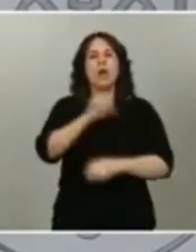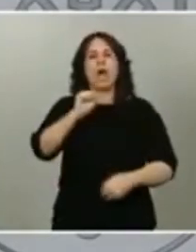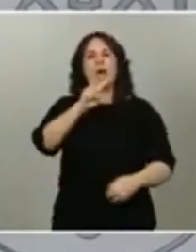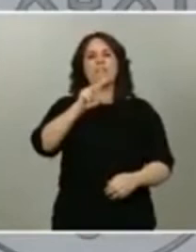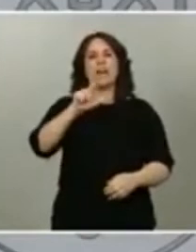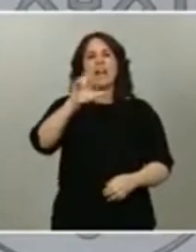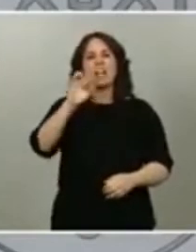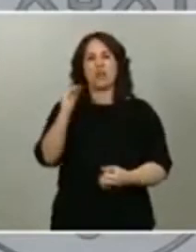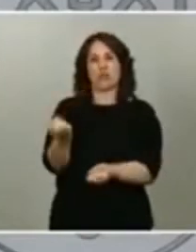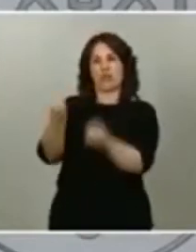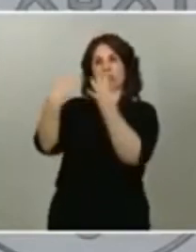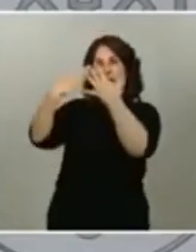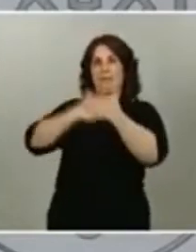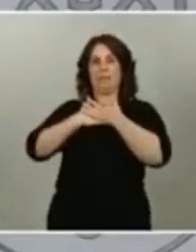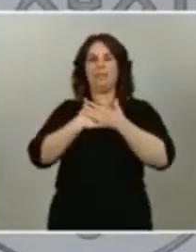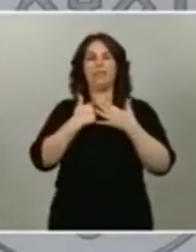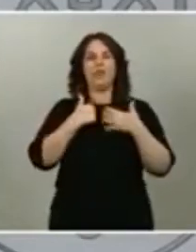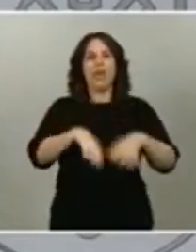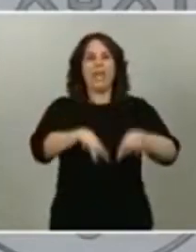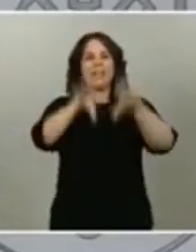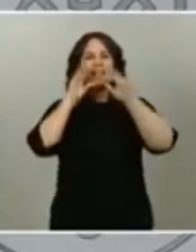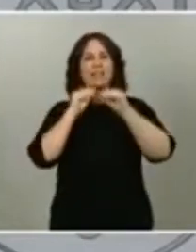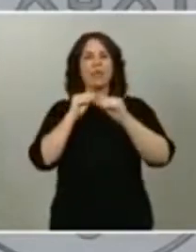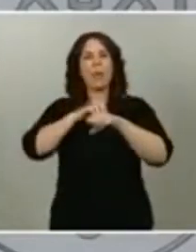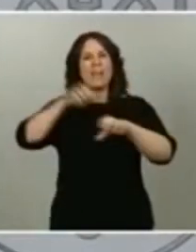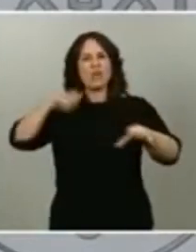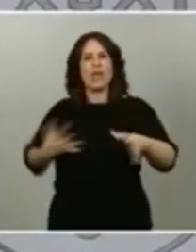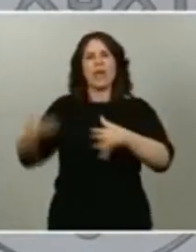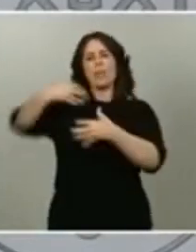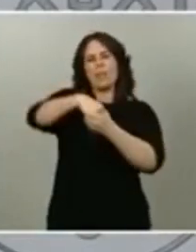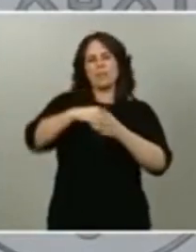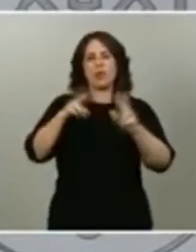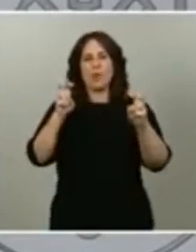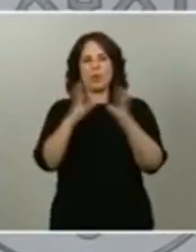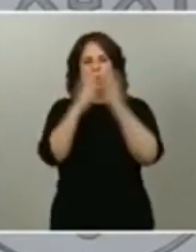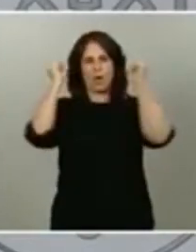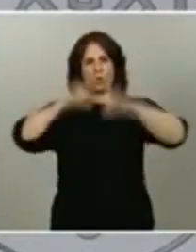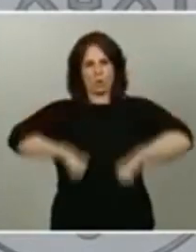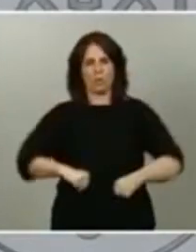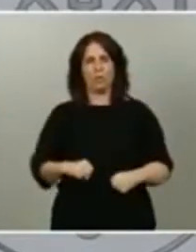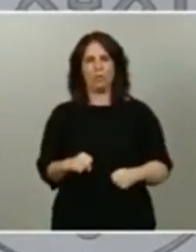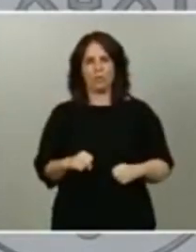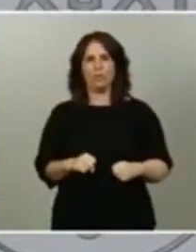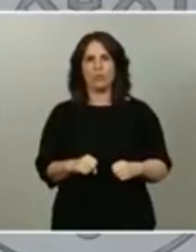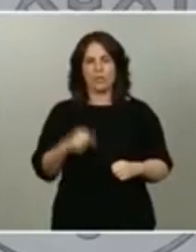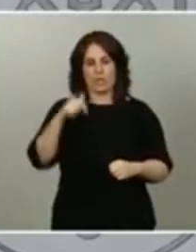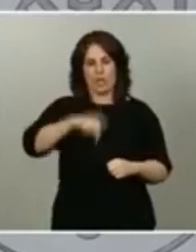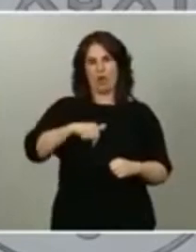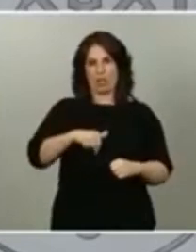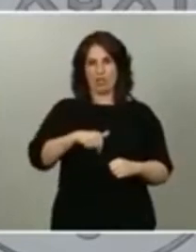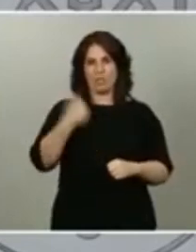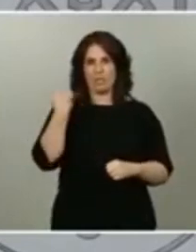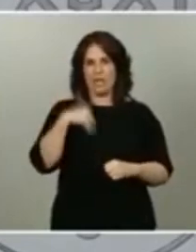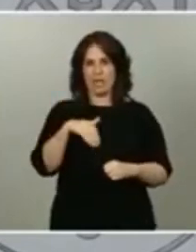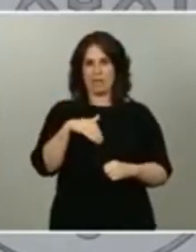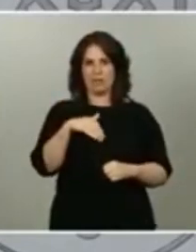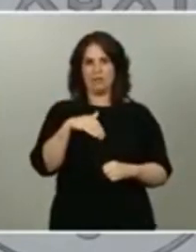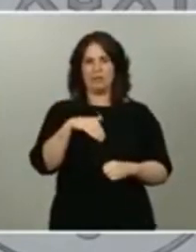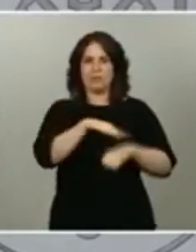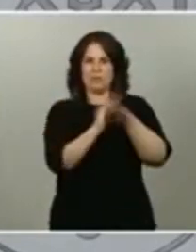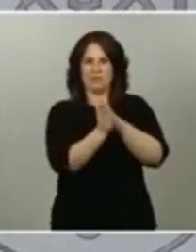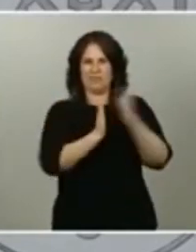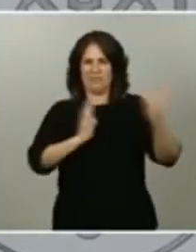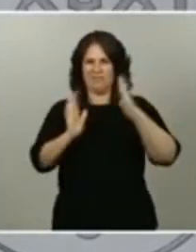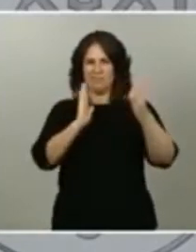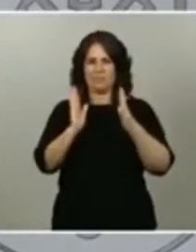comprendidas la gran parte de ellas en ese nuevo acuerdo en el que hemos llegado en el día de hoy que regula todas esas cuestiones a las que